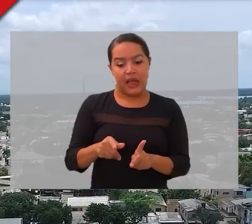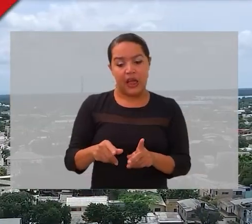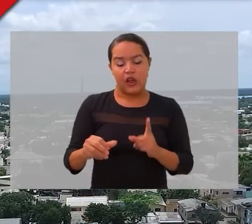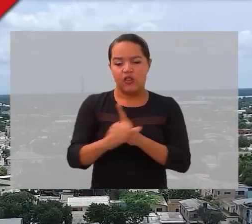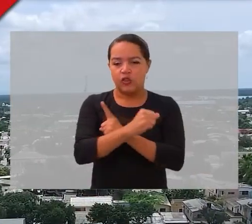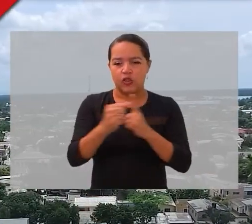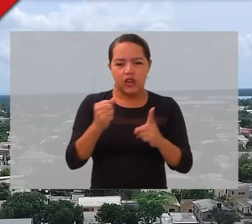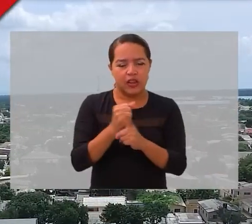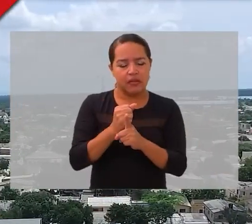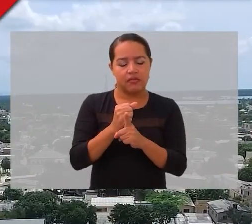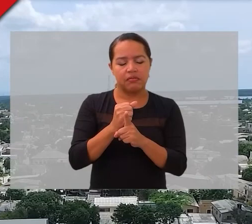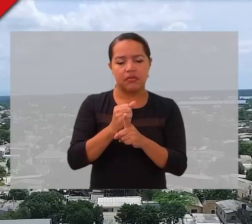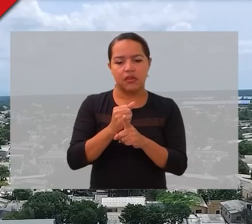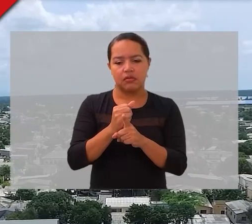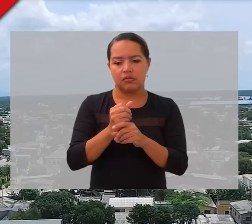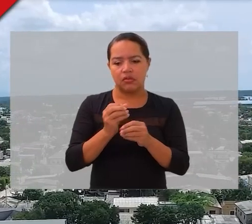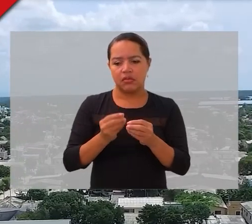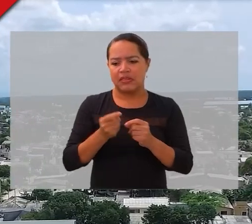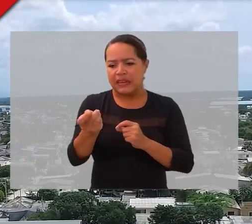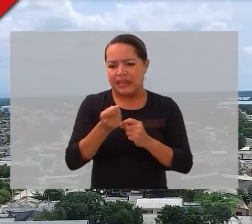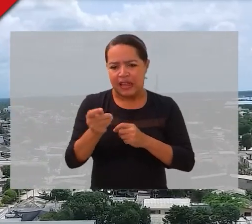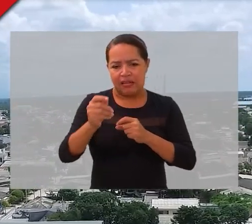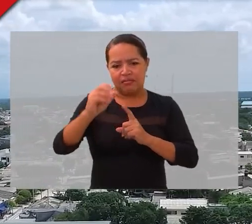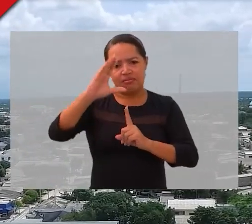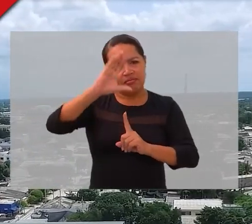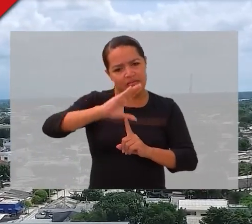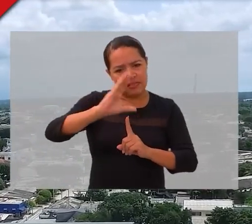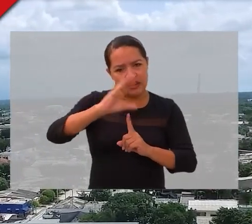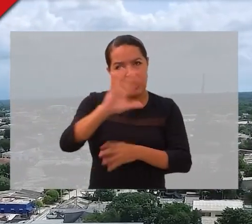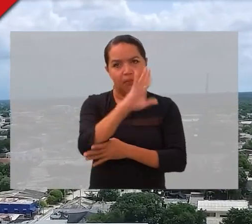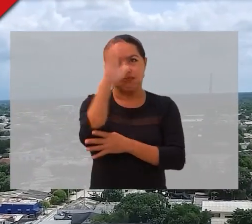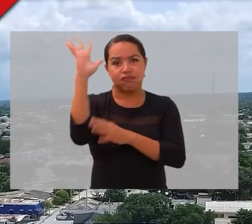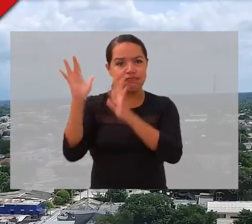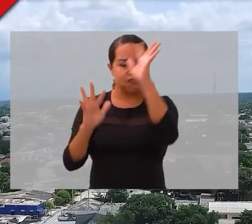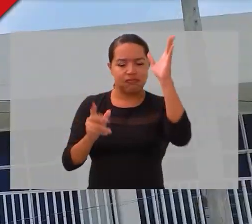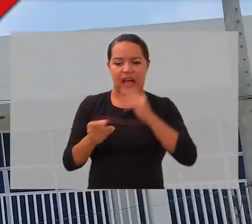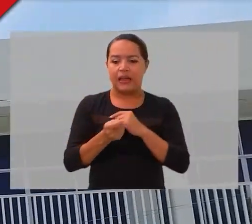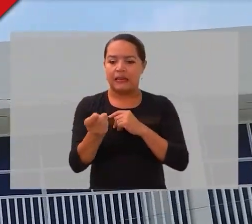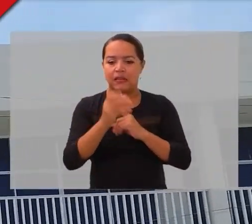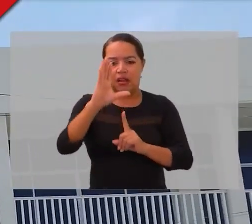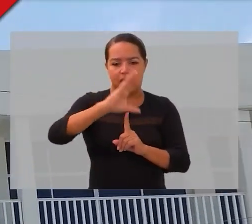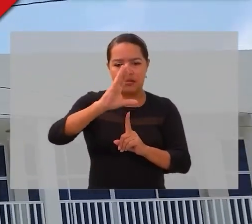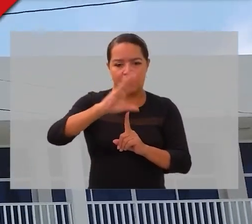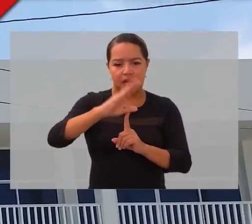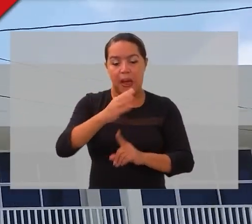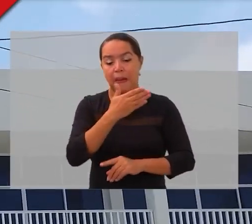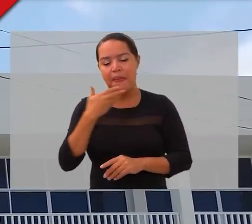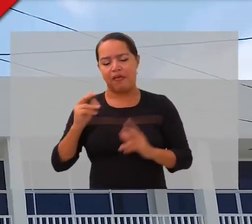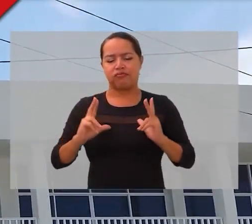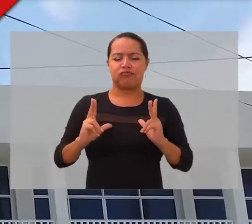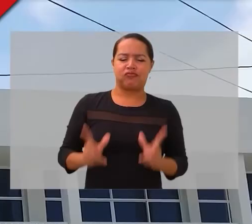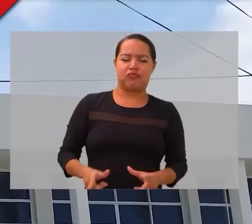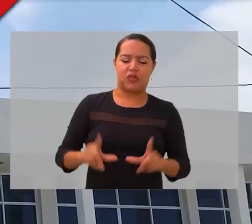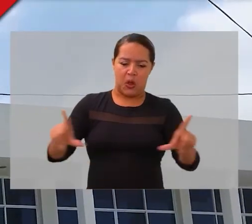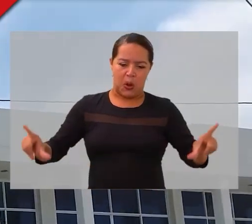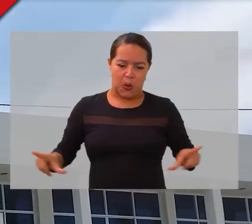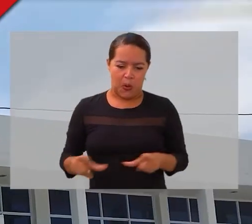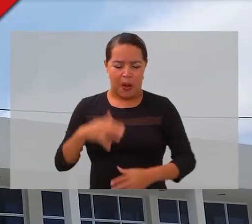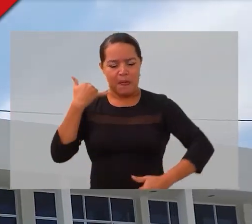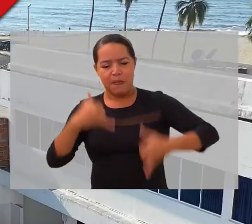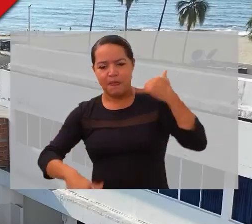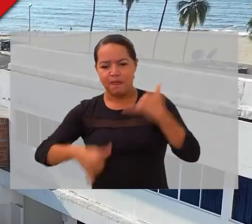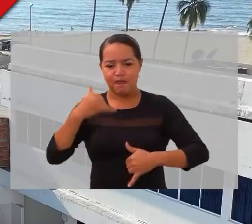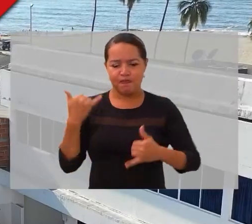Sede social y recreativa Las Palmeras en Ciénaga Ubicado en Ciénaga para el mayor disfrute de una sana